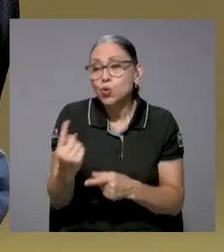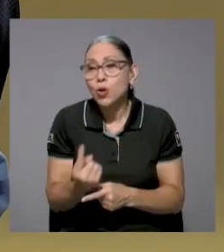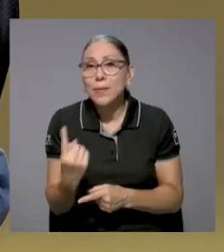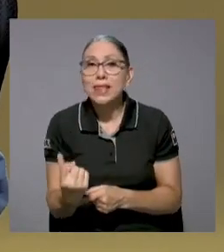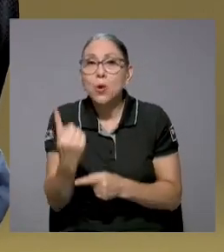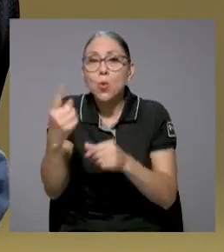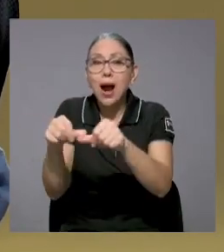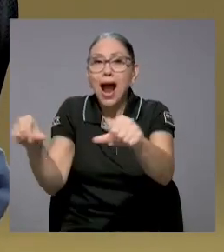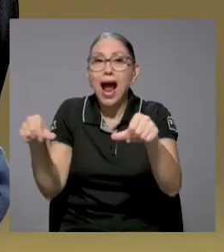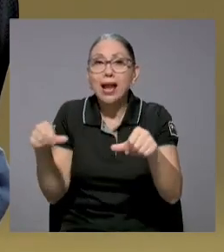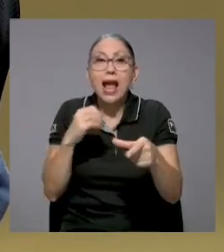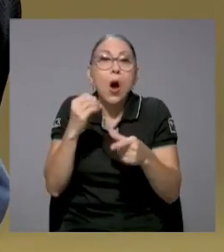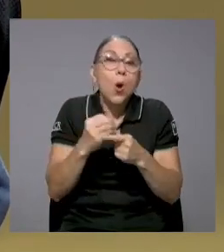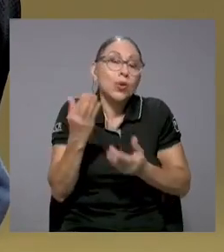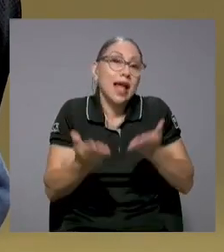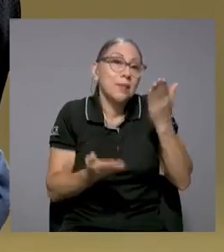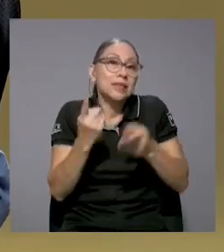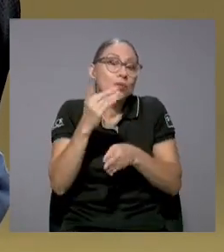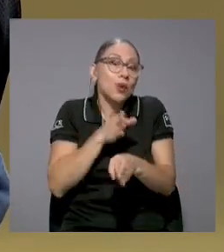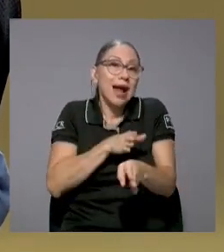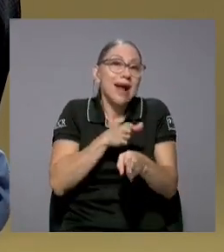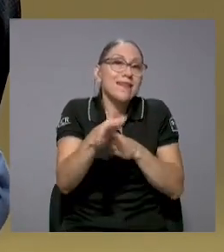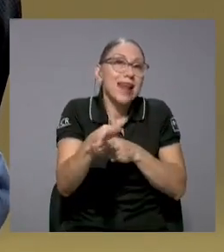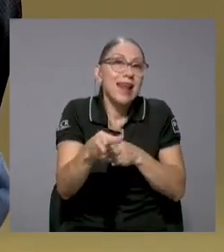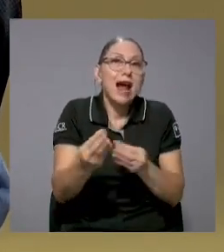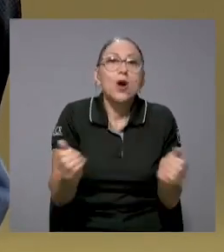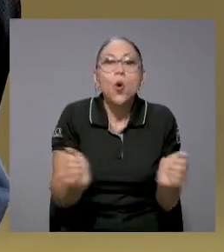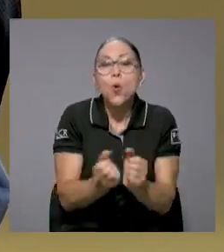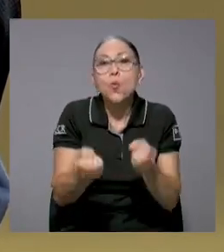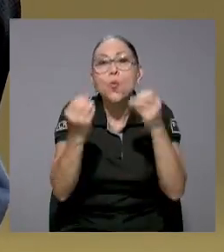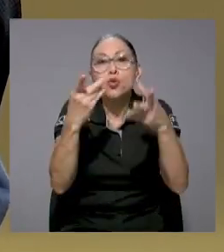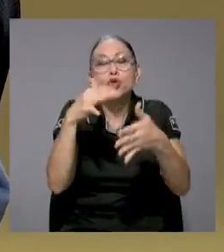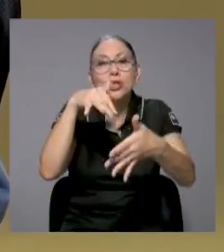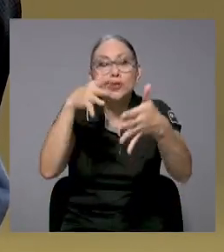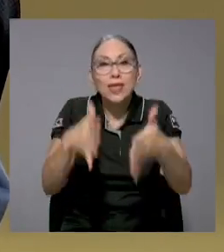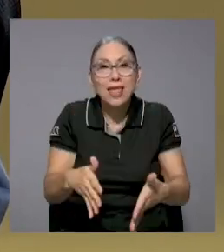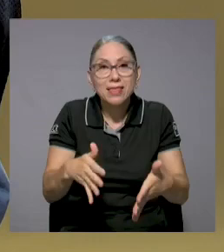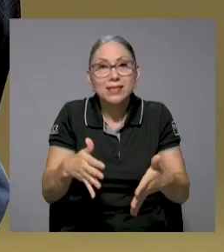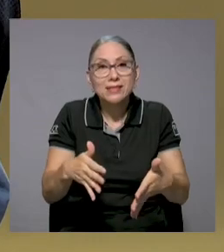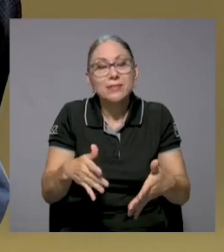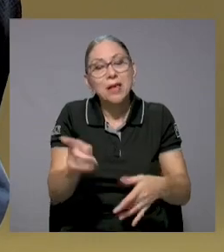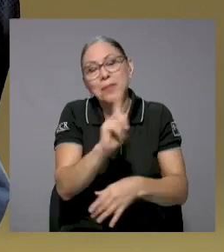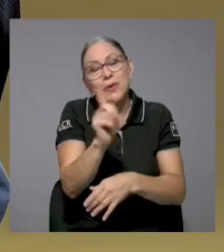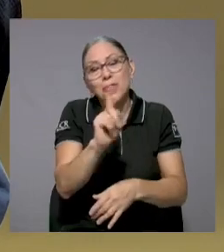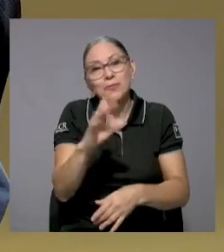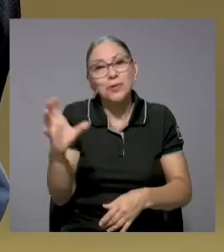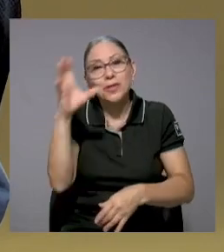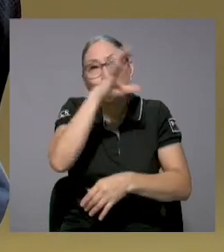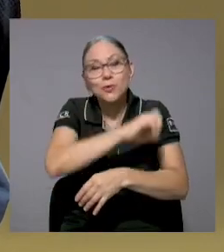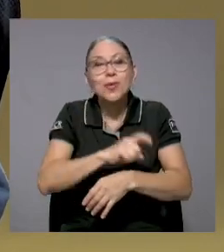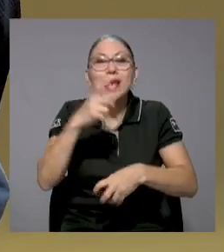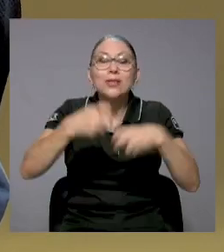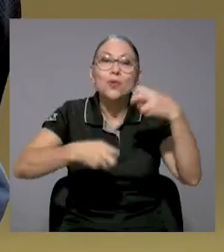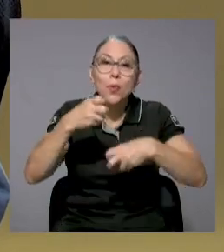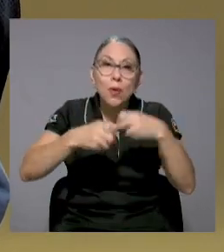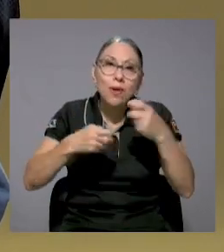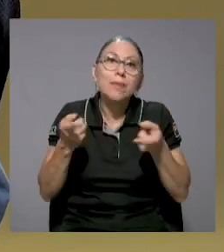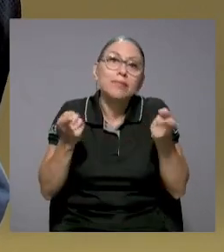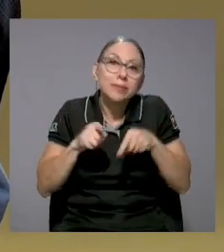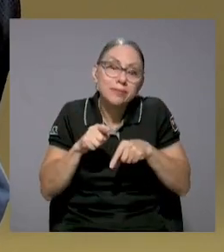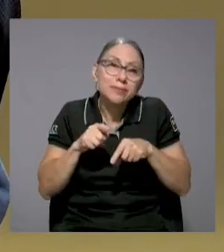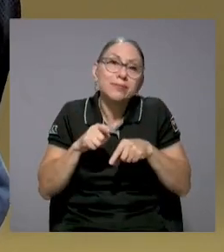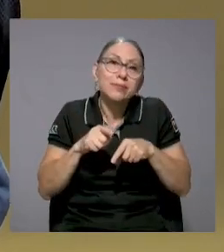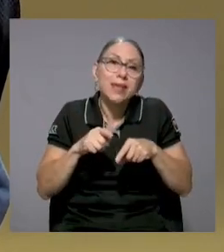que pudiera estar afectando los promedios generales, y no, nos encontramos que es un problema sistémico. Está bajando las tasas de graduación en todas